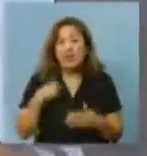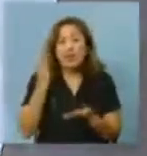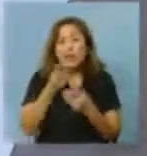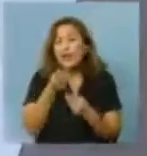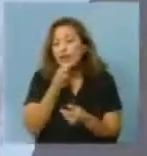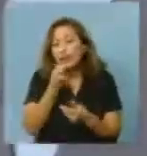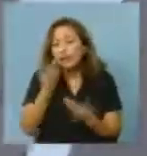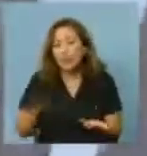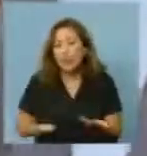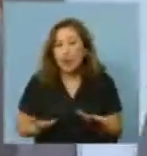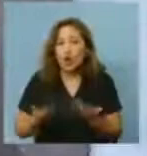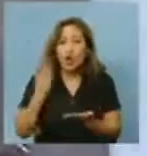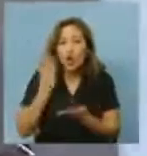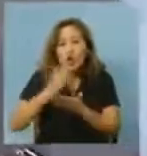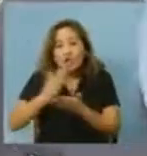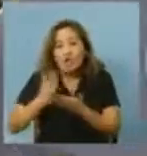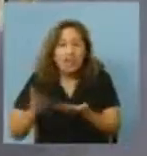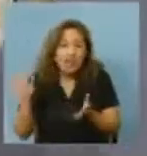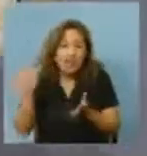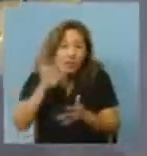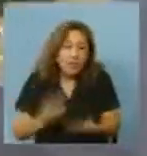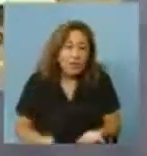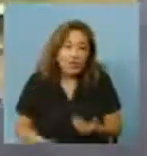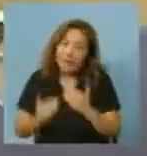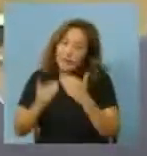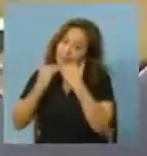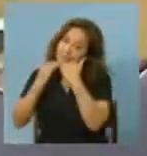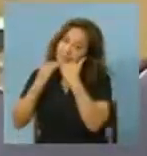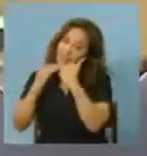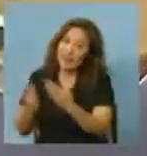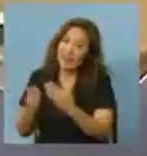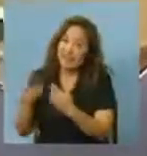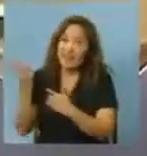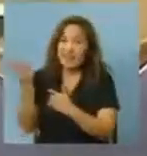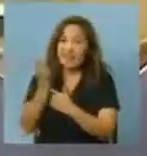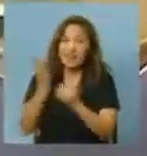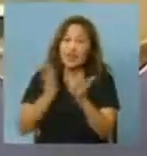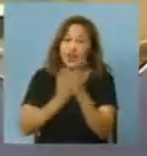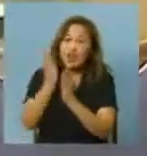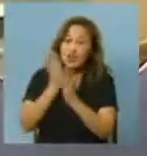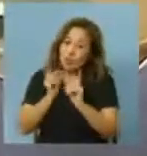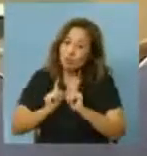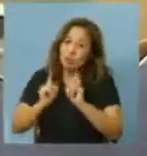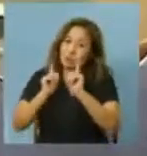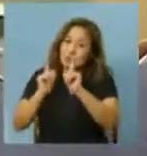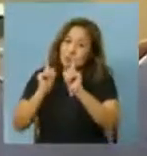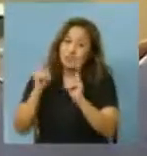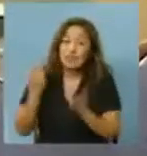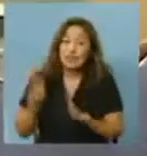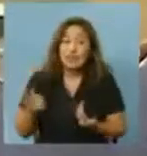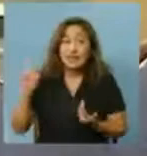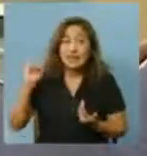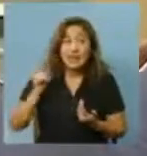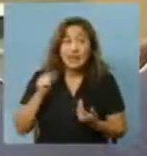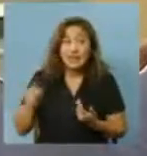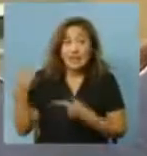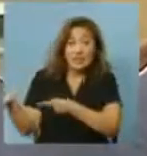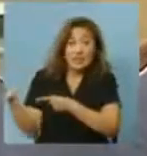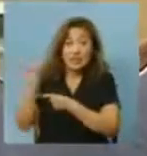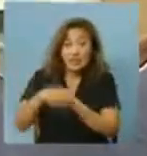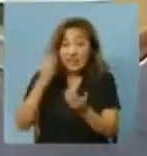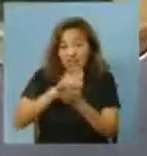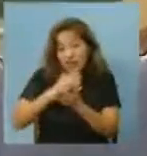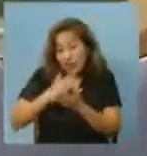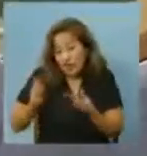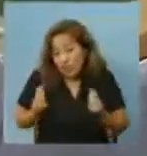cabo la realización de cada comida. Y la verdad que agradecerles a ellas, porque son ellas las que mantienen el comedor, ¿no? Si ellas no vendrían a